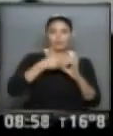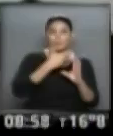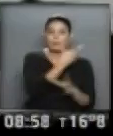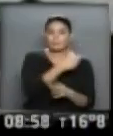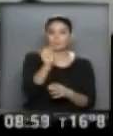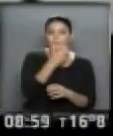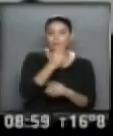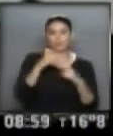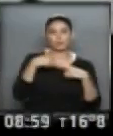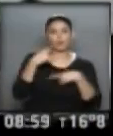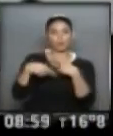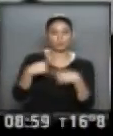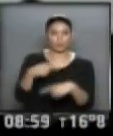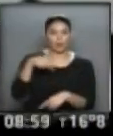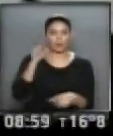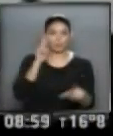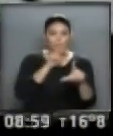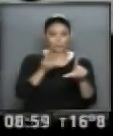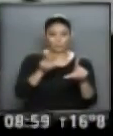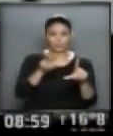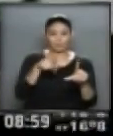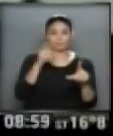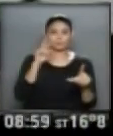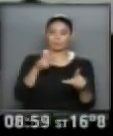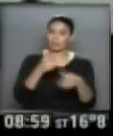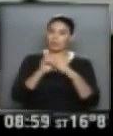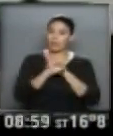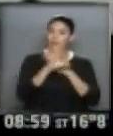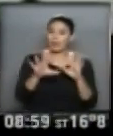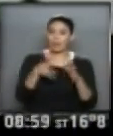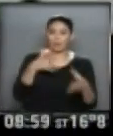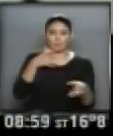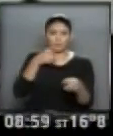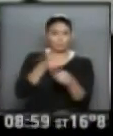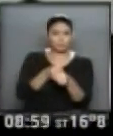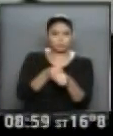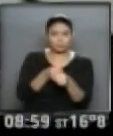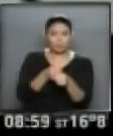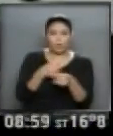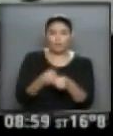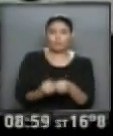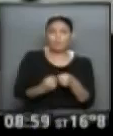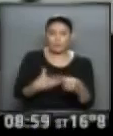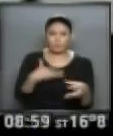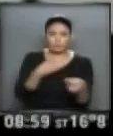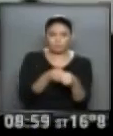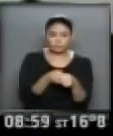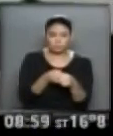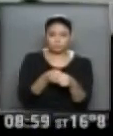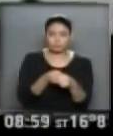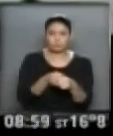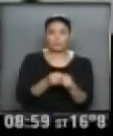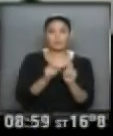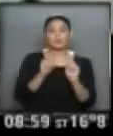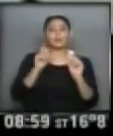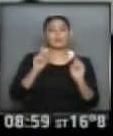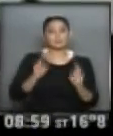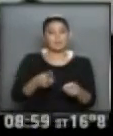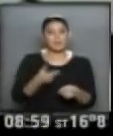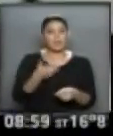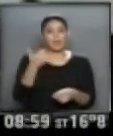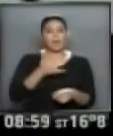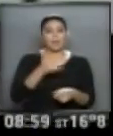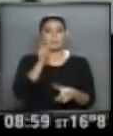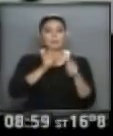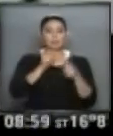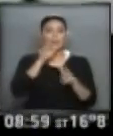continúa. Estamos viendo esta imagen que realmente, más que elocuente, el impacto fue realmente bastante fuerte, y había menos cantidad